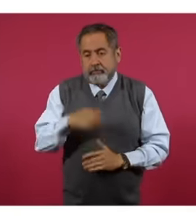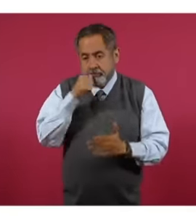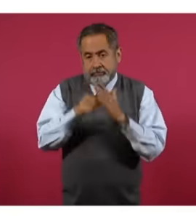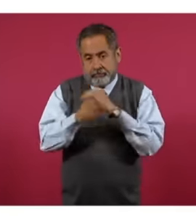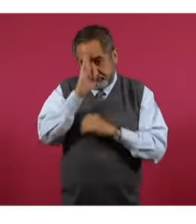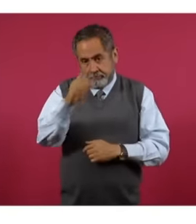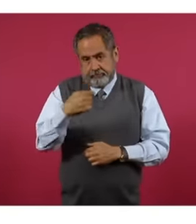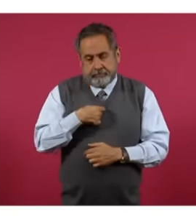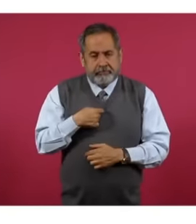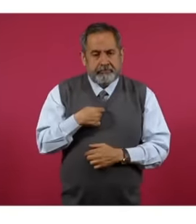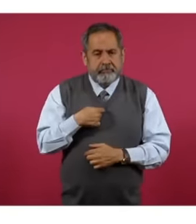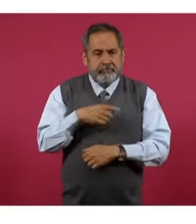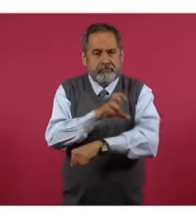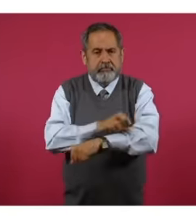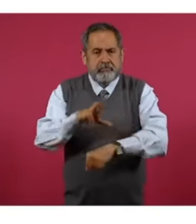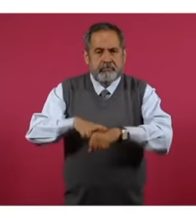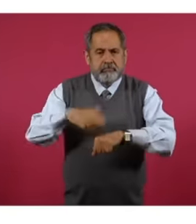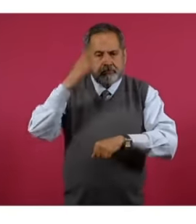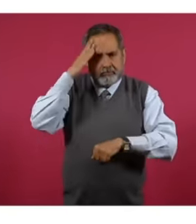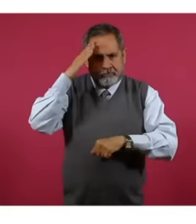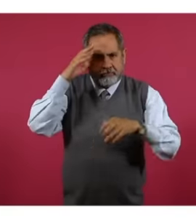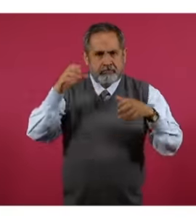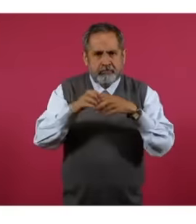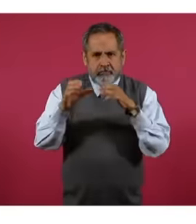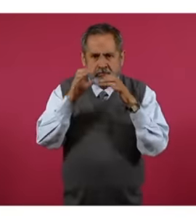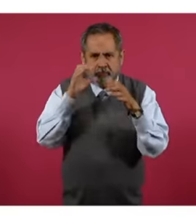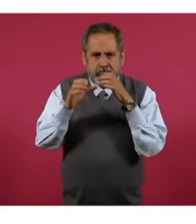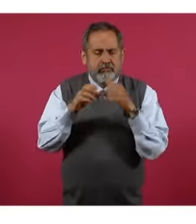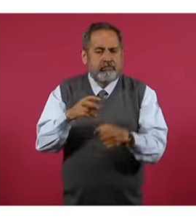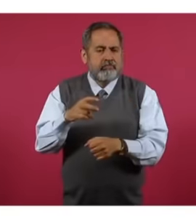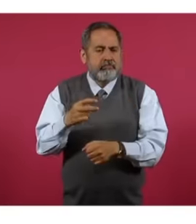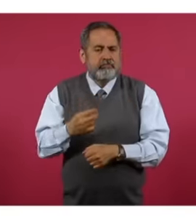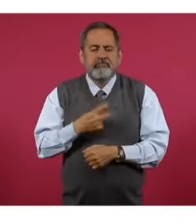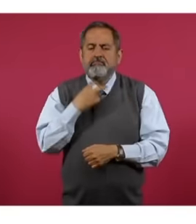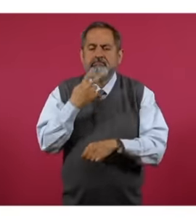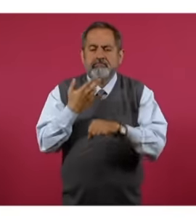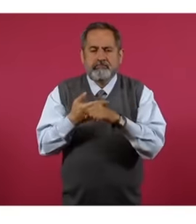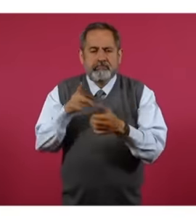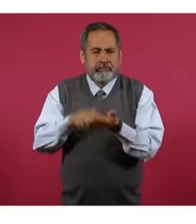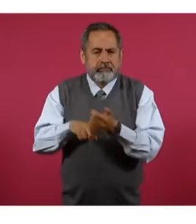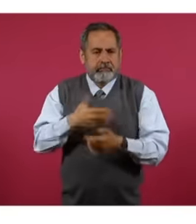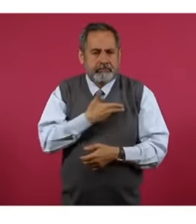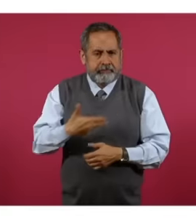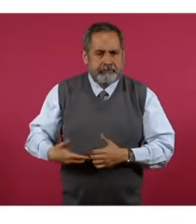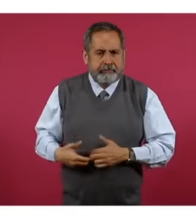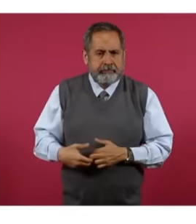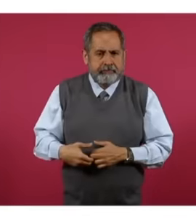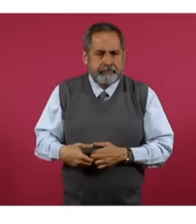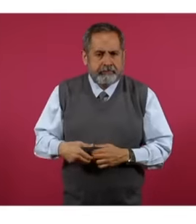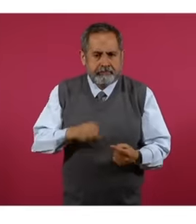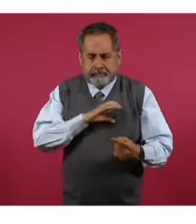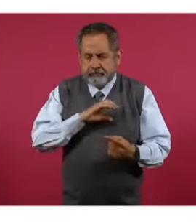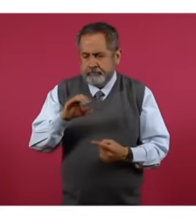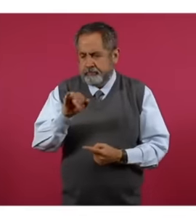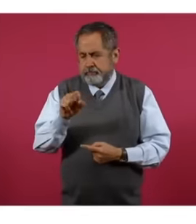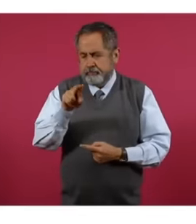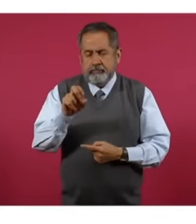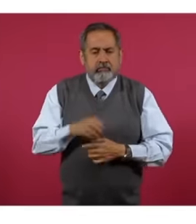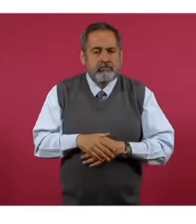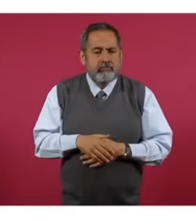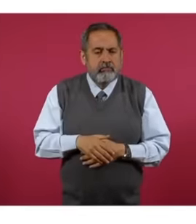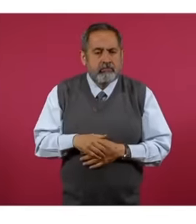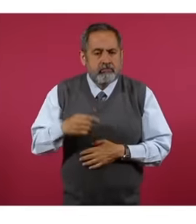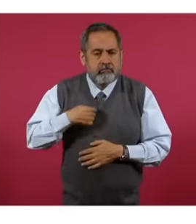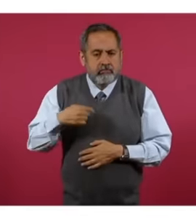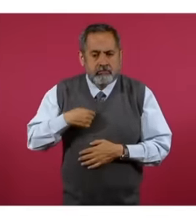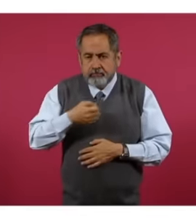Jesús Ramírez Cuevas, como coordinador general de comunicación social y vocero de la presidencia. Dice, estimado Jesús, estoy